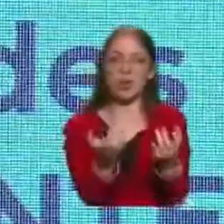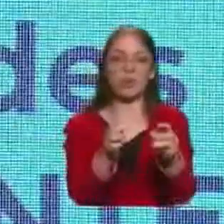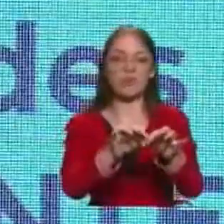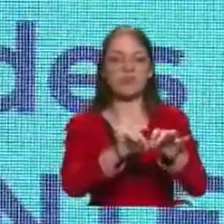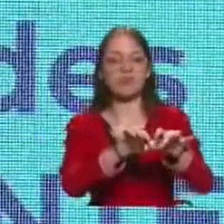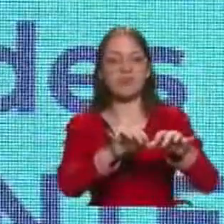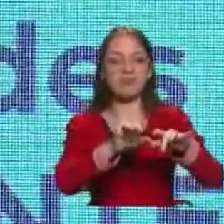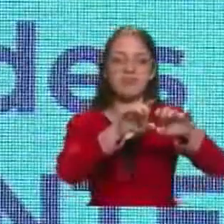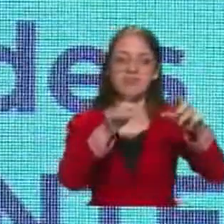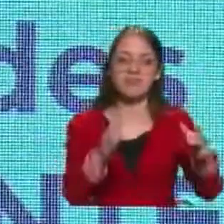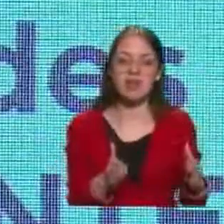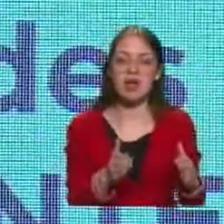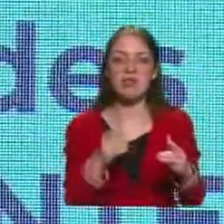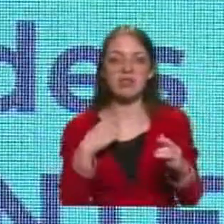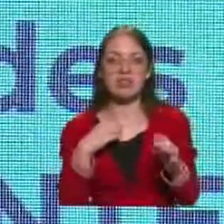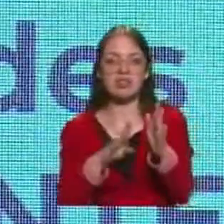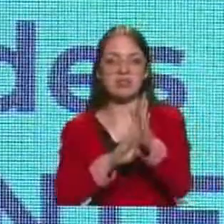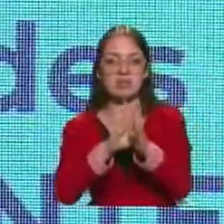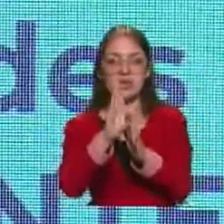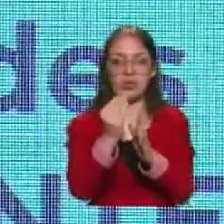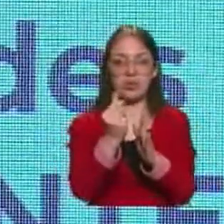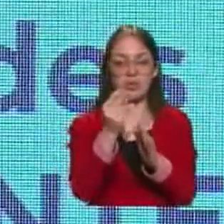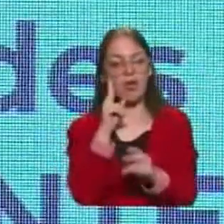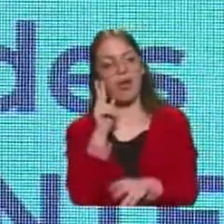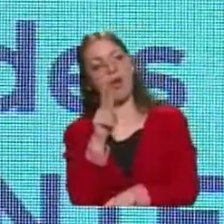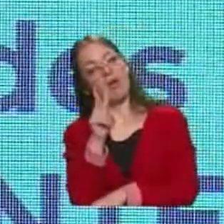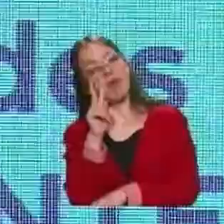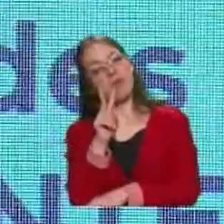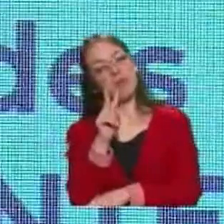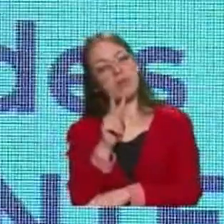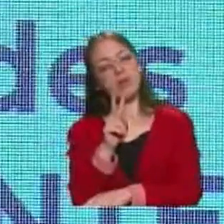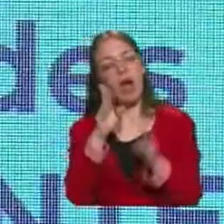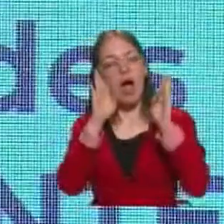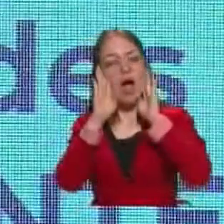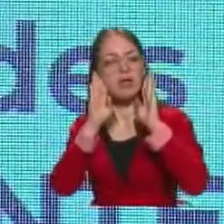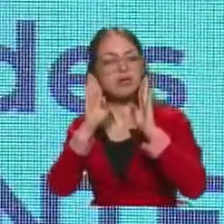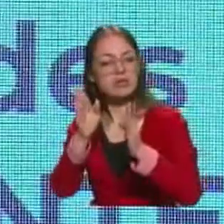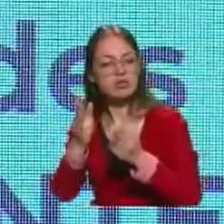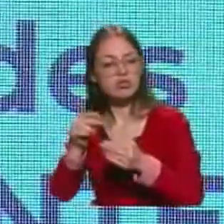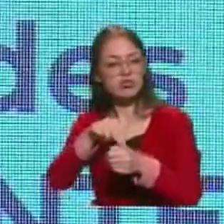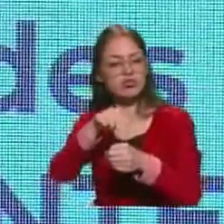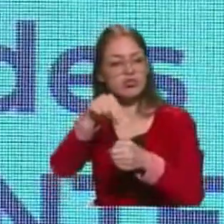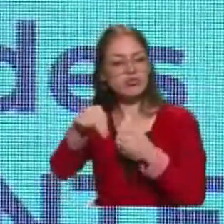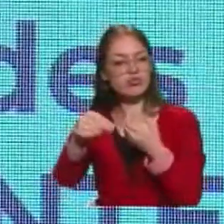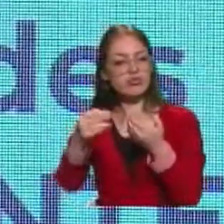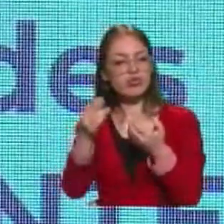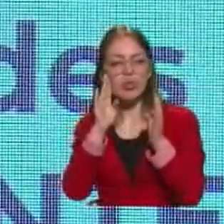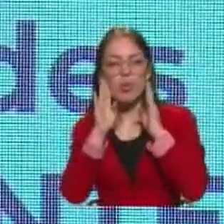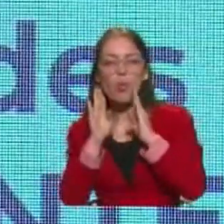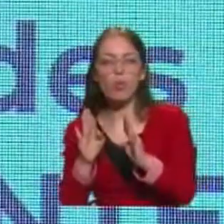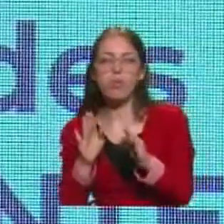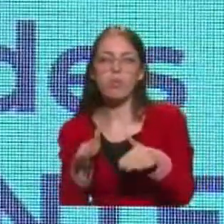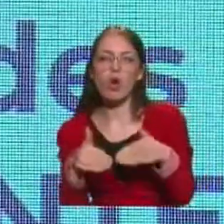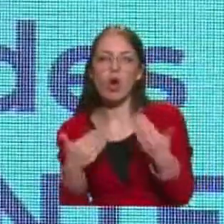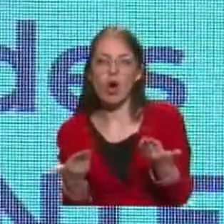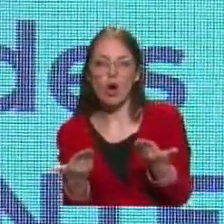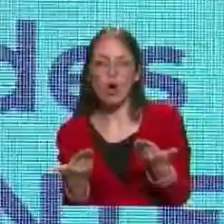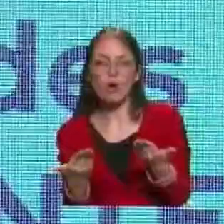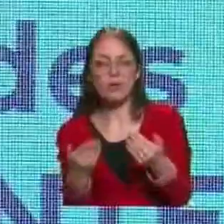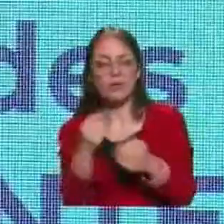económico como está la atención al ciudadano desde la empresa pública